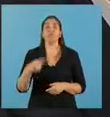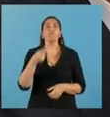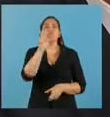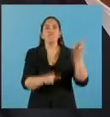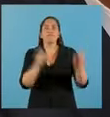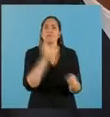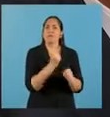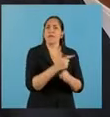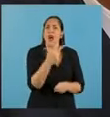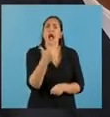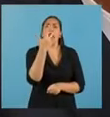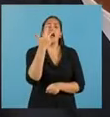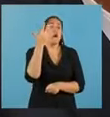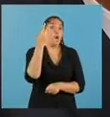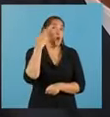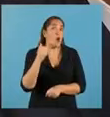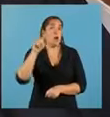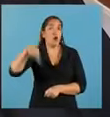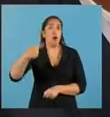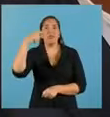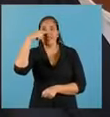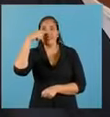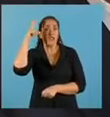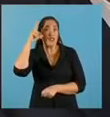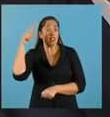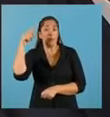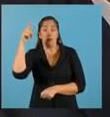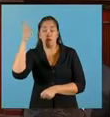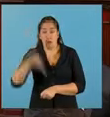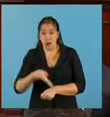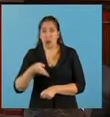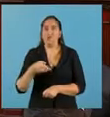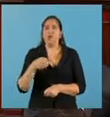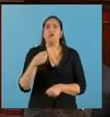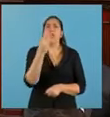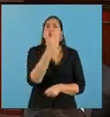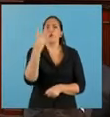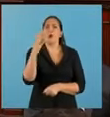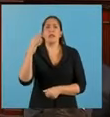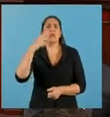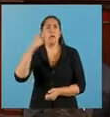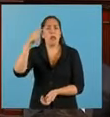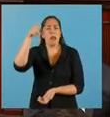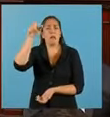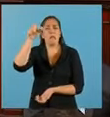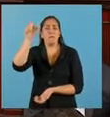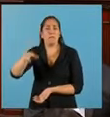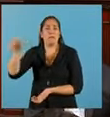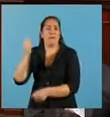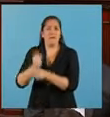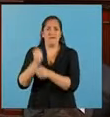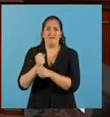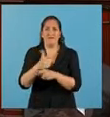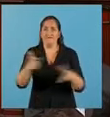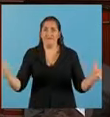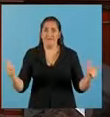al 9,7%, destruyendo más de 240.000 empleos privados entre 2015 y